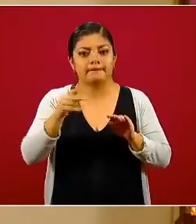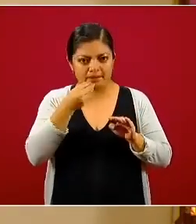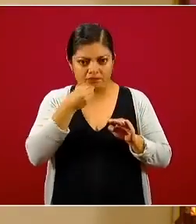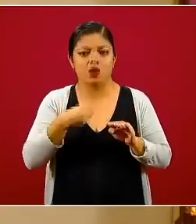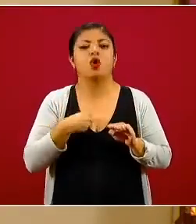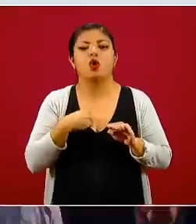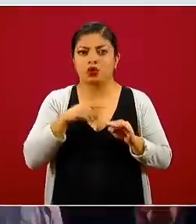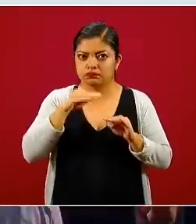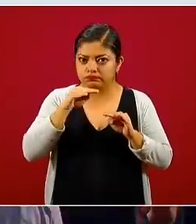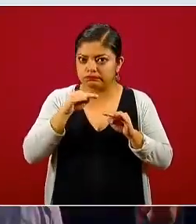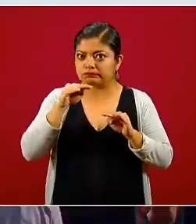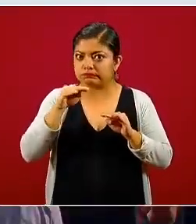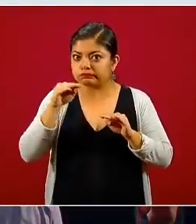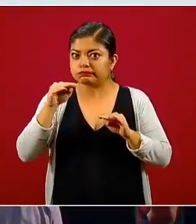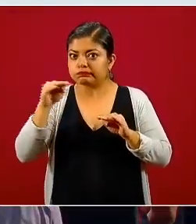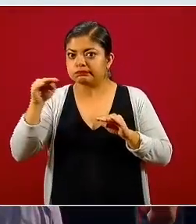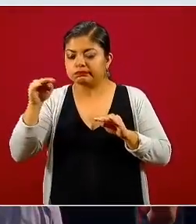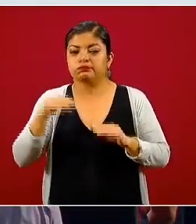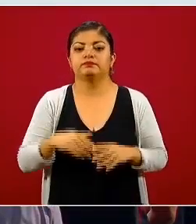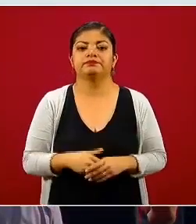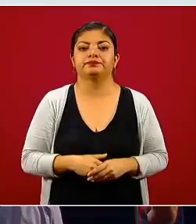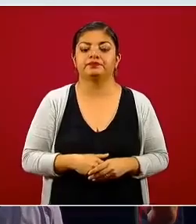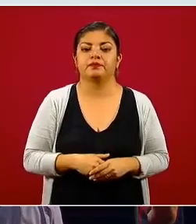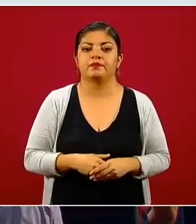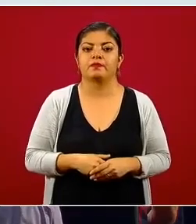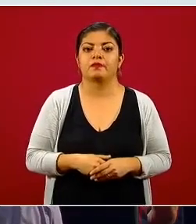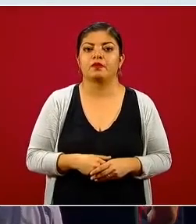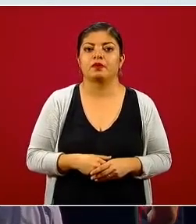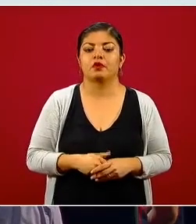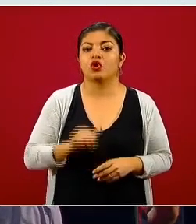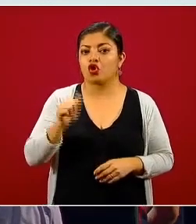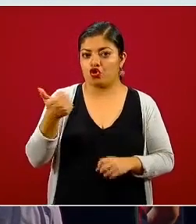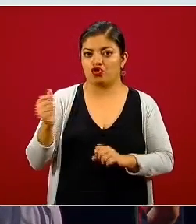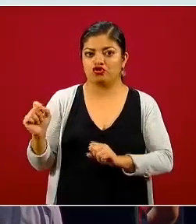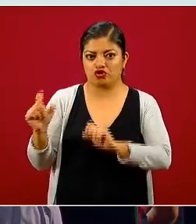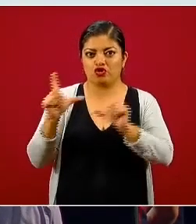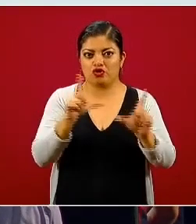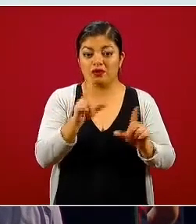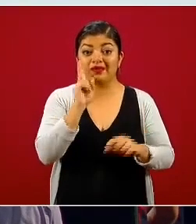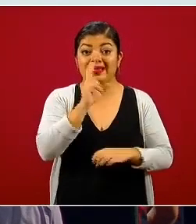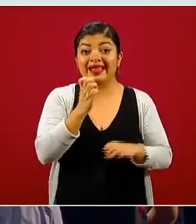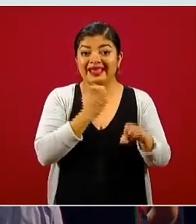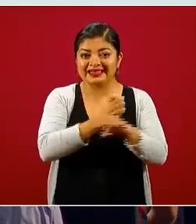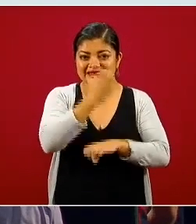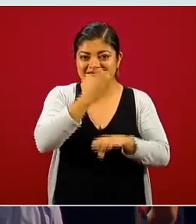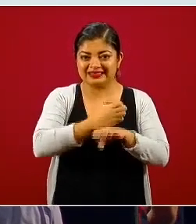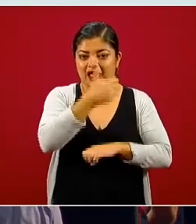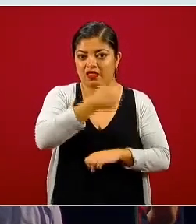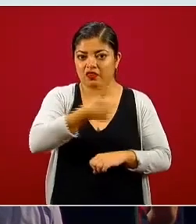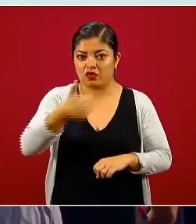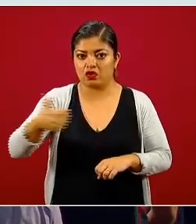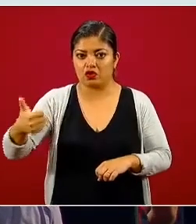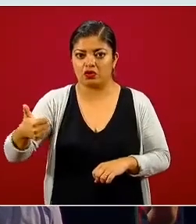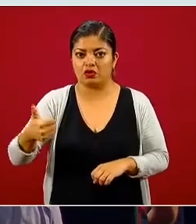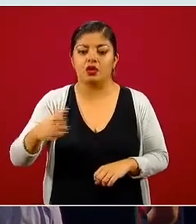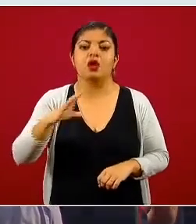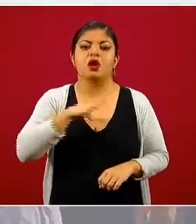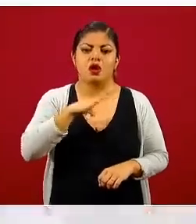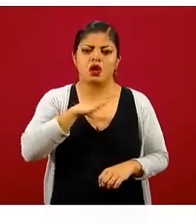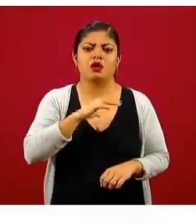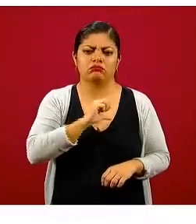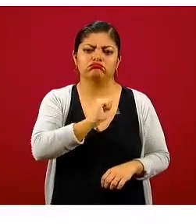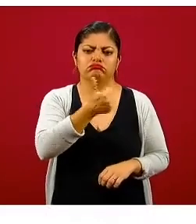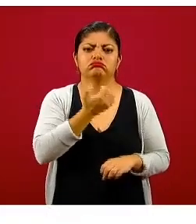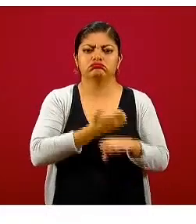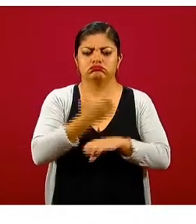en su momento incrementándose. Si pasamos a la siguiente diapositiva, veremos si por entidad federativa, cómo hay